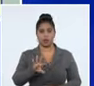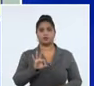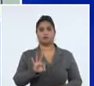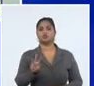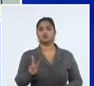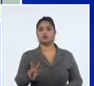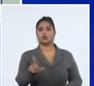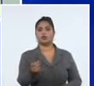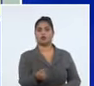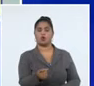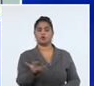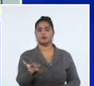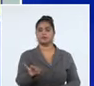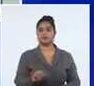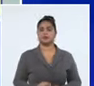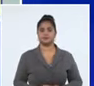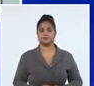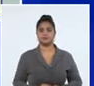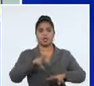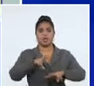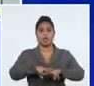483,7, Holguín con